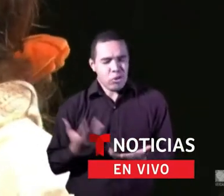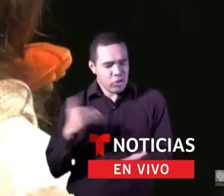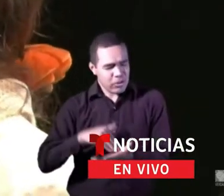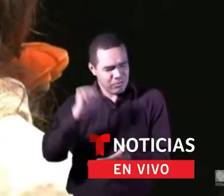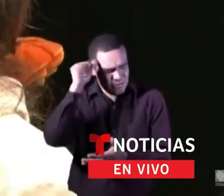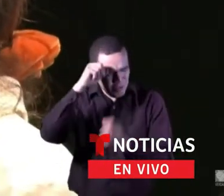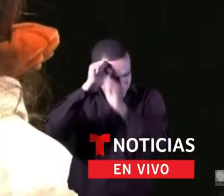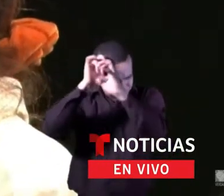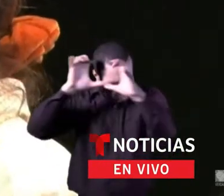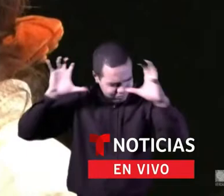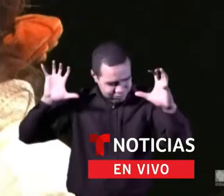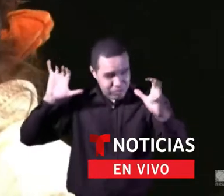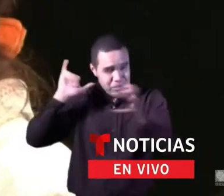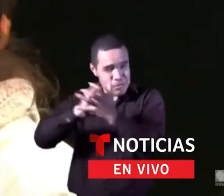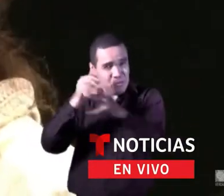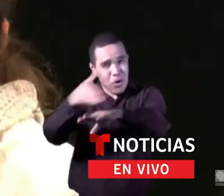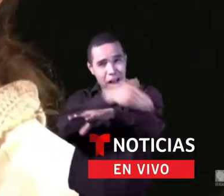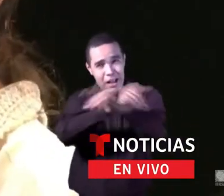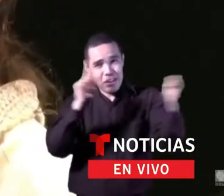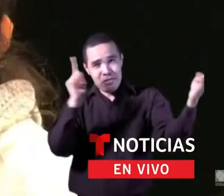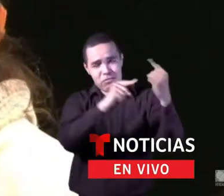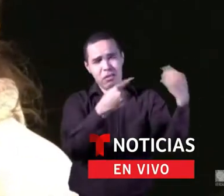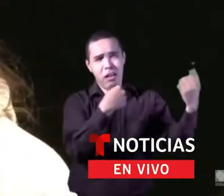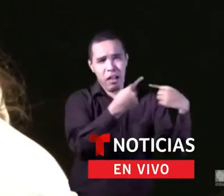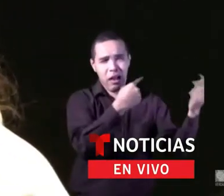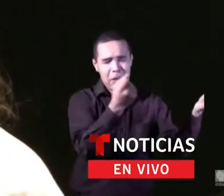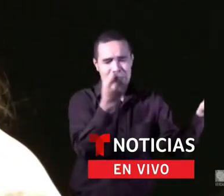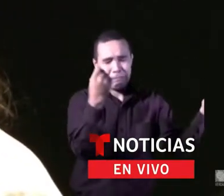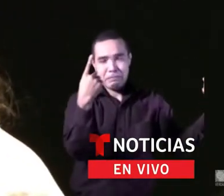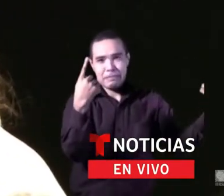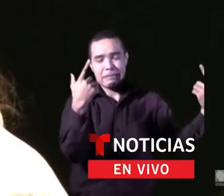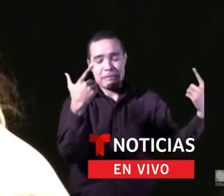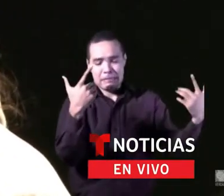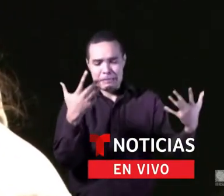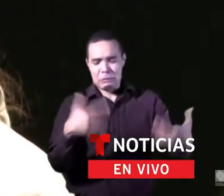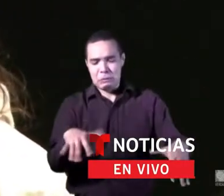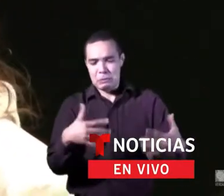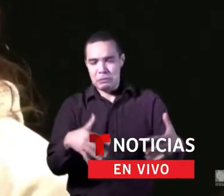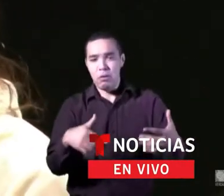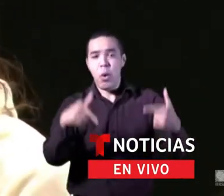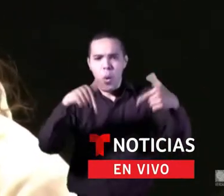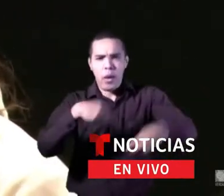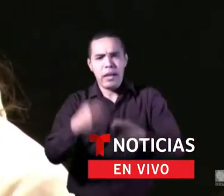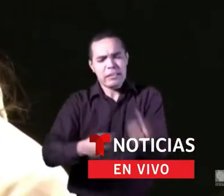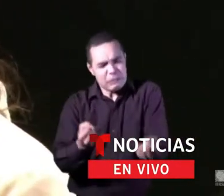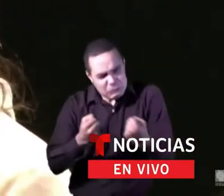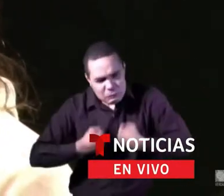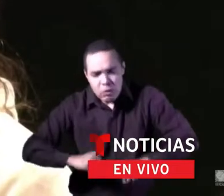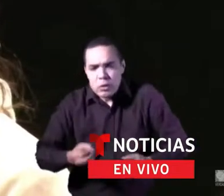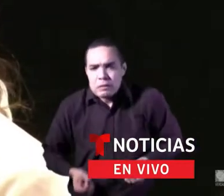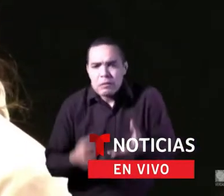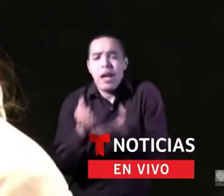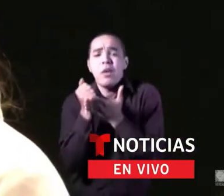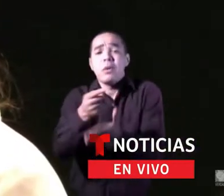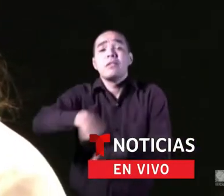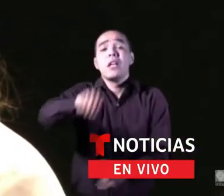hoy tenemos que hacer que colombia entienda y tenemos